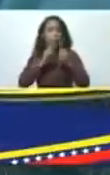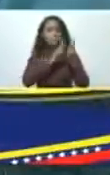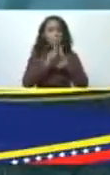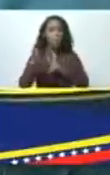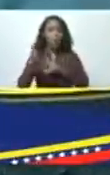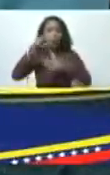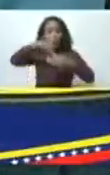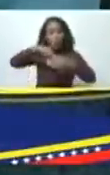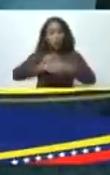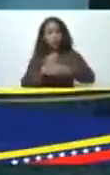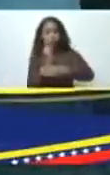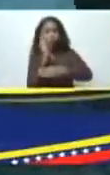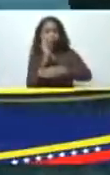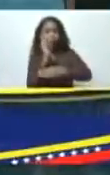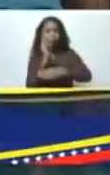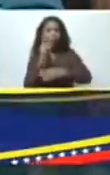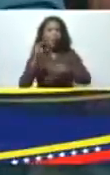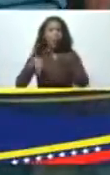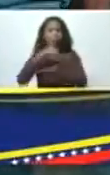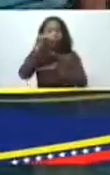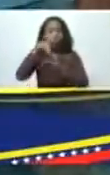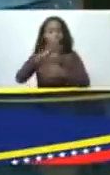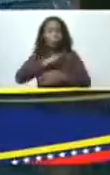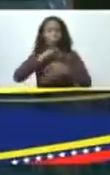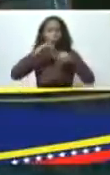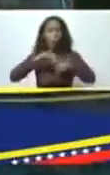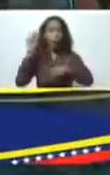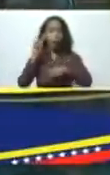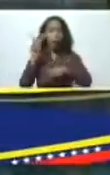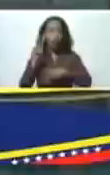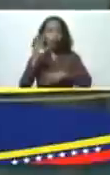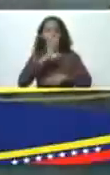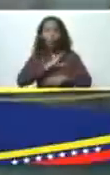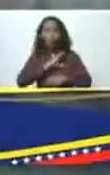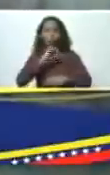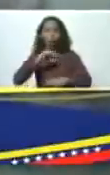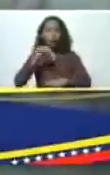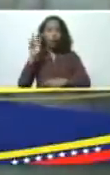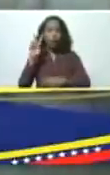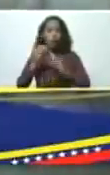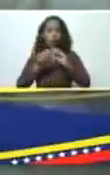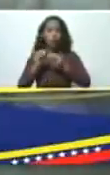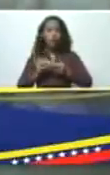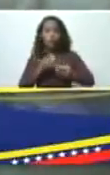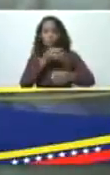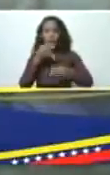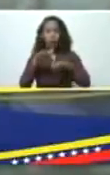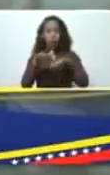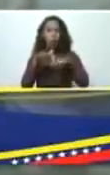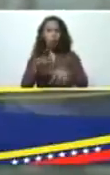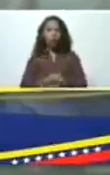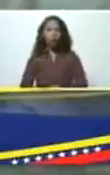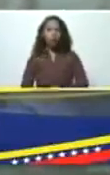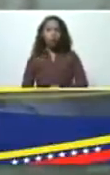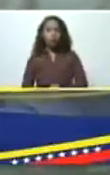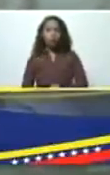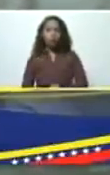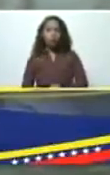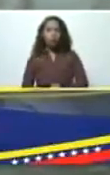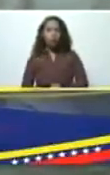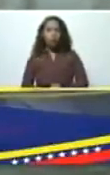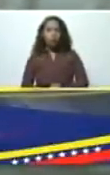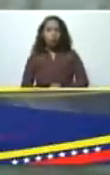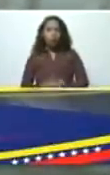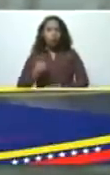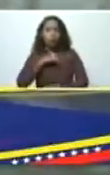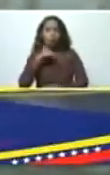siembra con semilla nacional, soberana, semilla de la más alta calidad, de semillas híbridas de Venezuela.